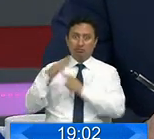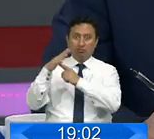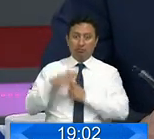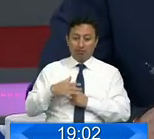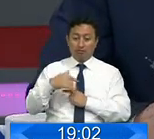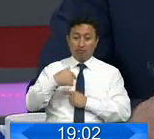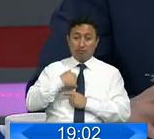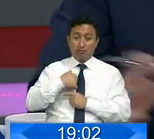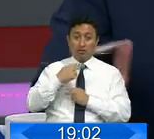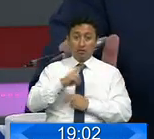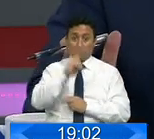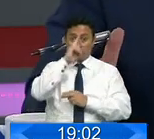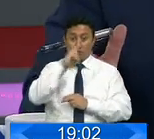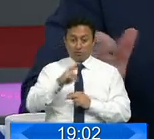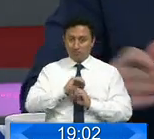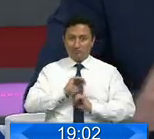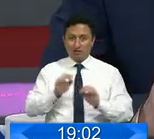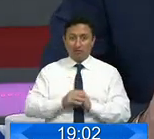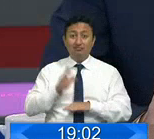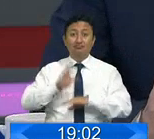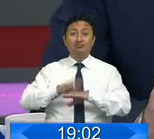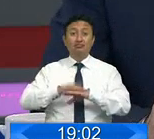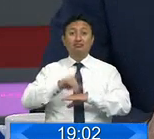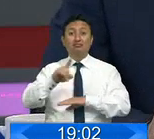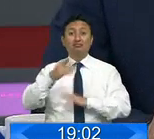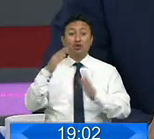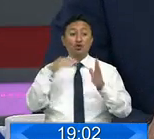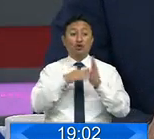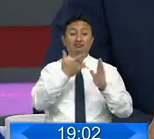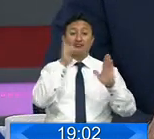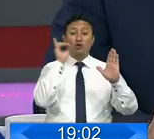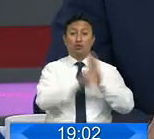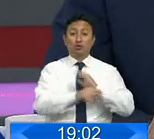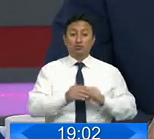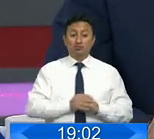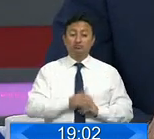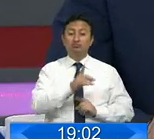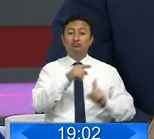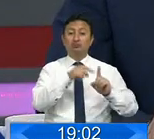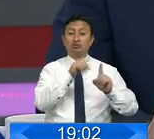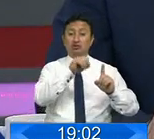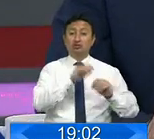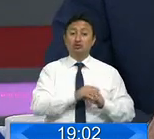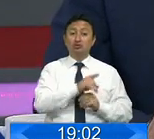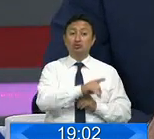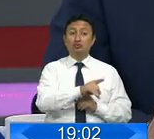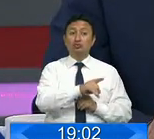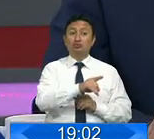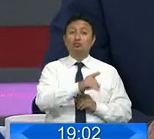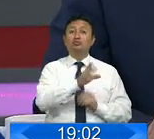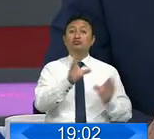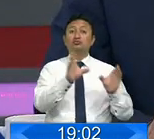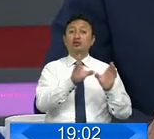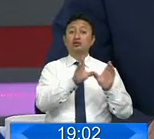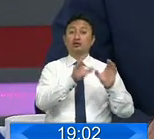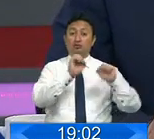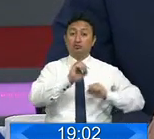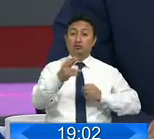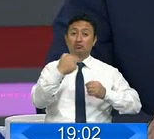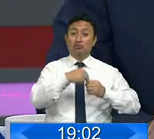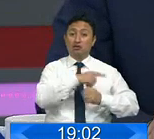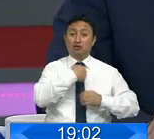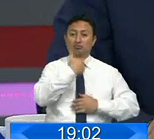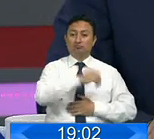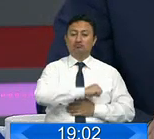pretenden desacreditarlo. Esto por las acusaciones en su contra que lo culpabilizan de haber falsificado certificados para el concurso que lo